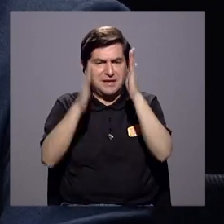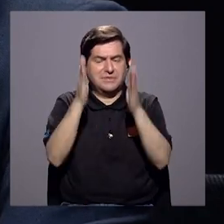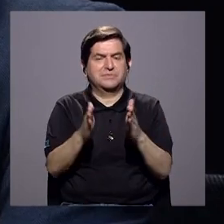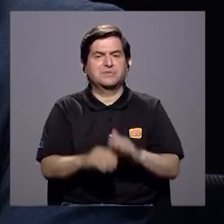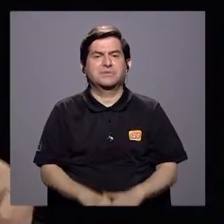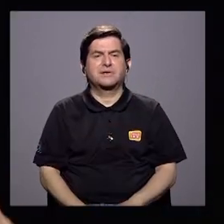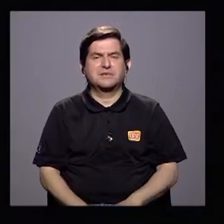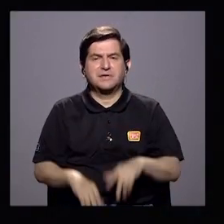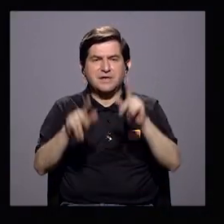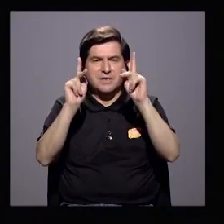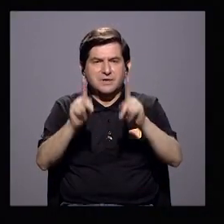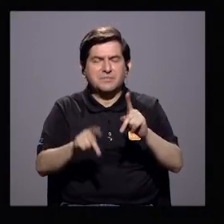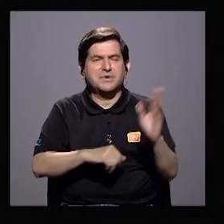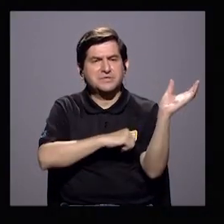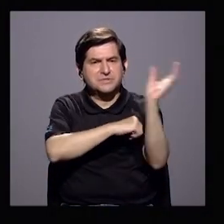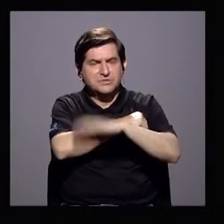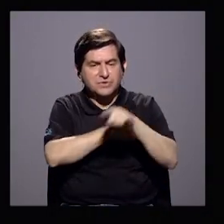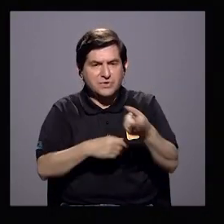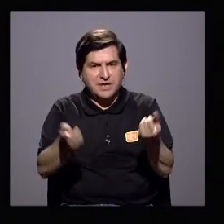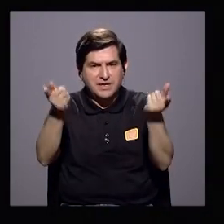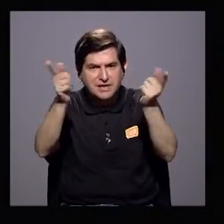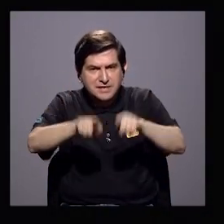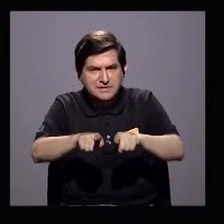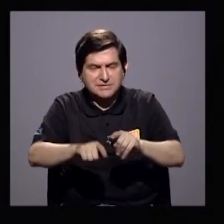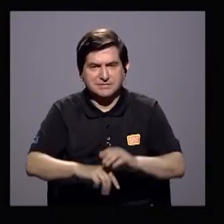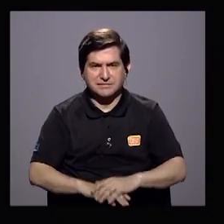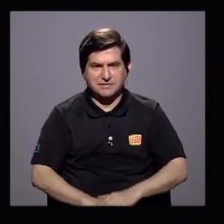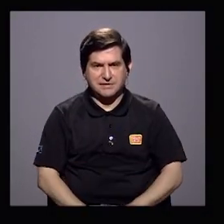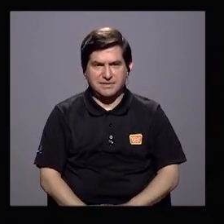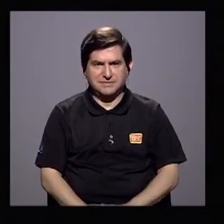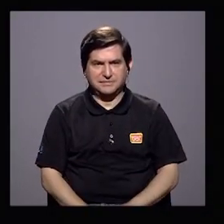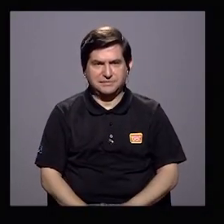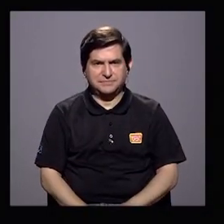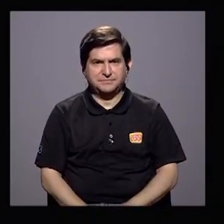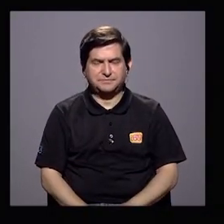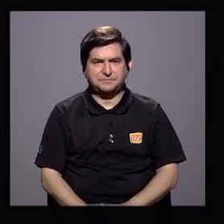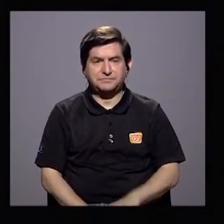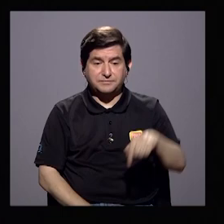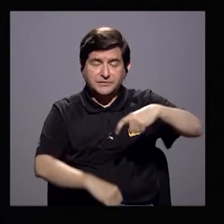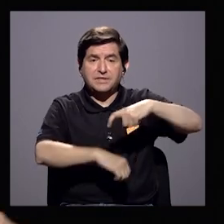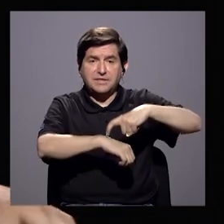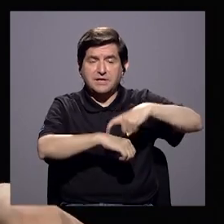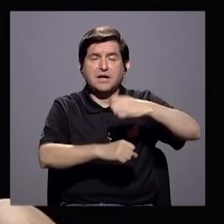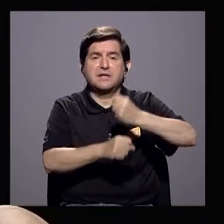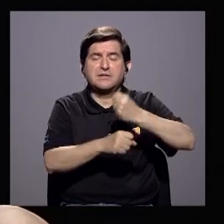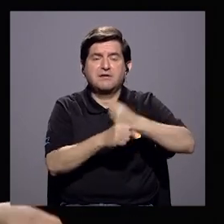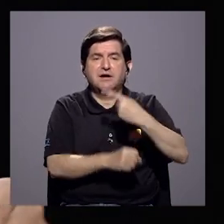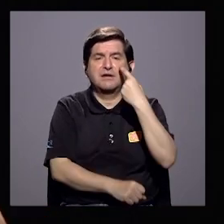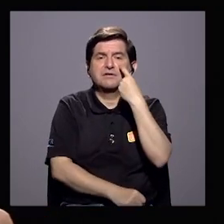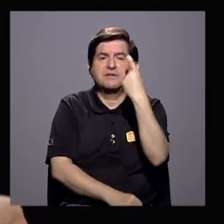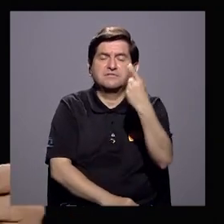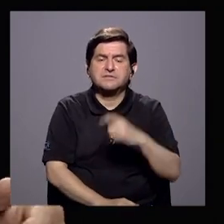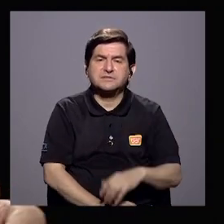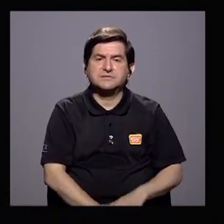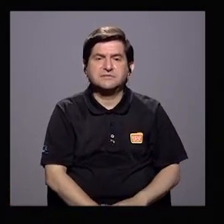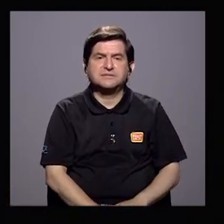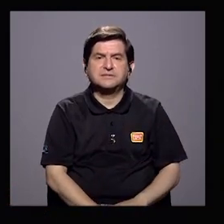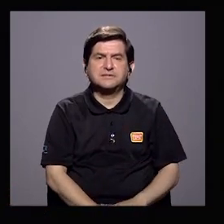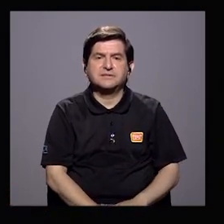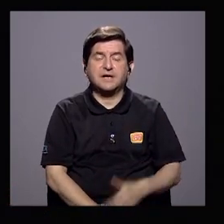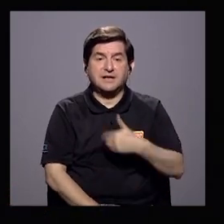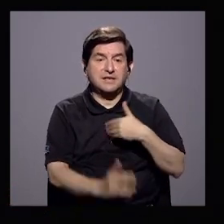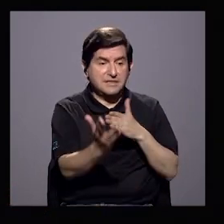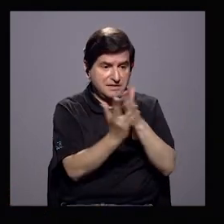autoridades no las personas que recibió sanción en ese caso en particular casualmente en este momento trabaja en la fiscalía y